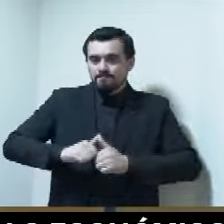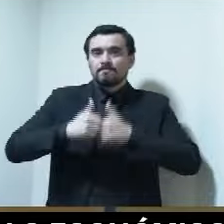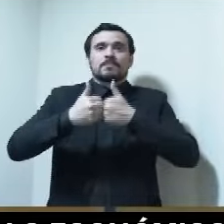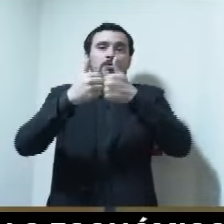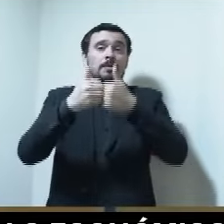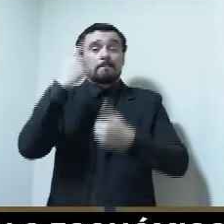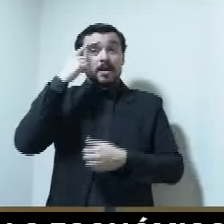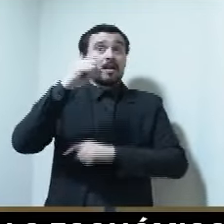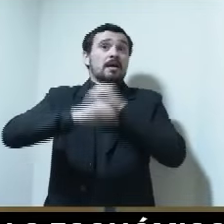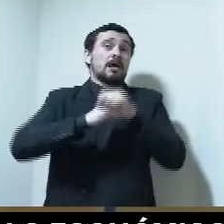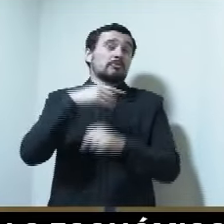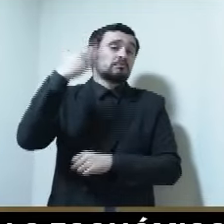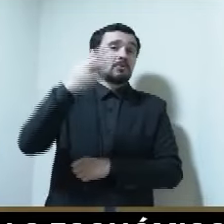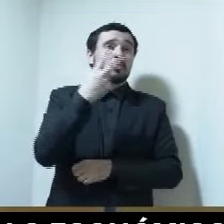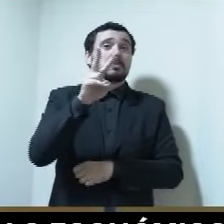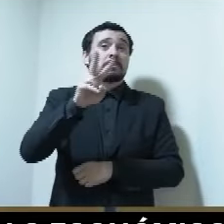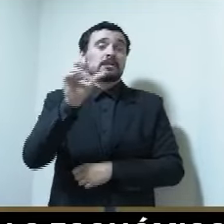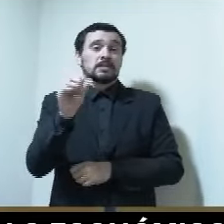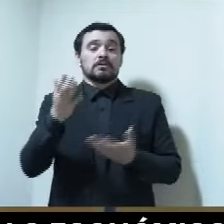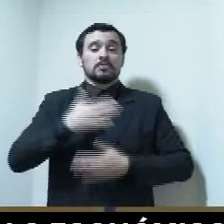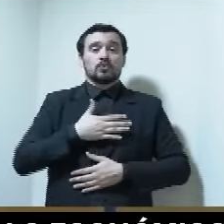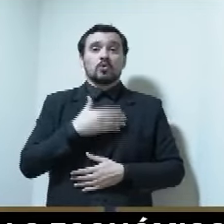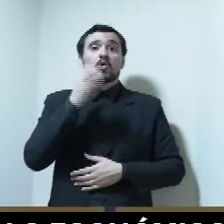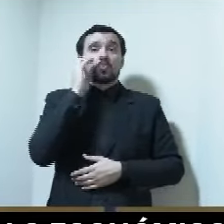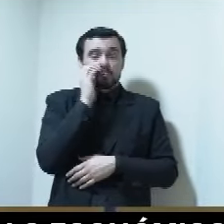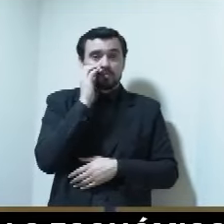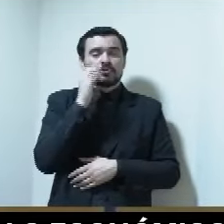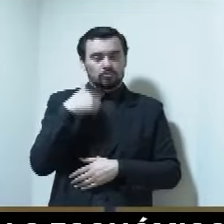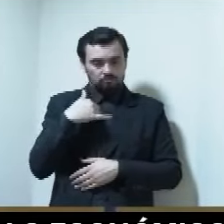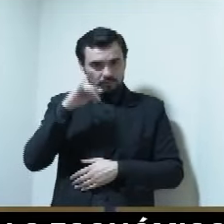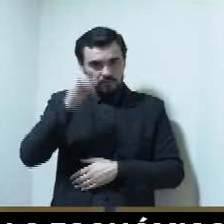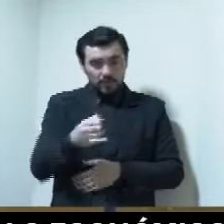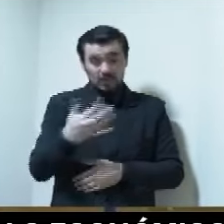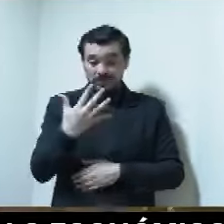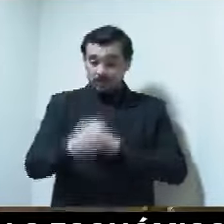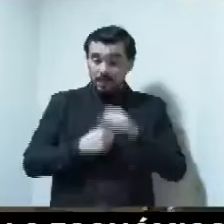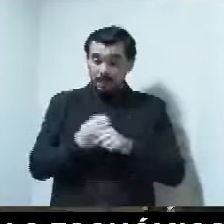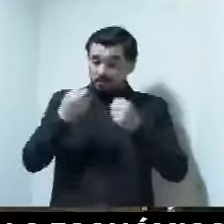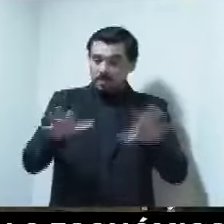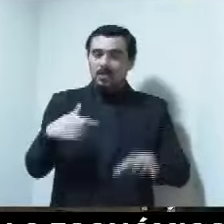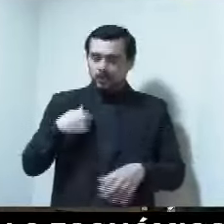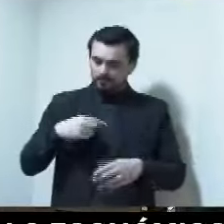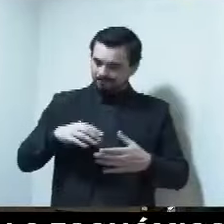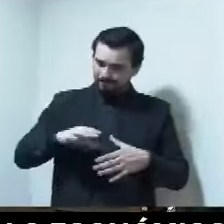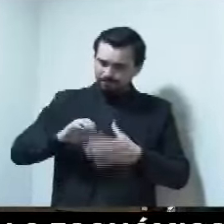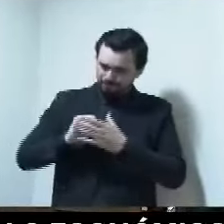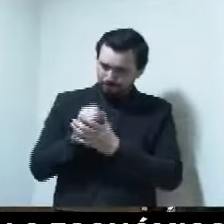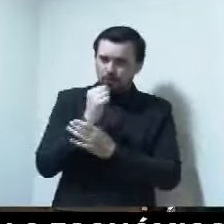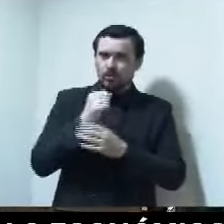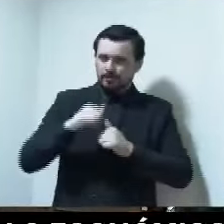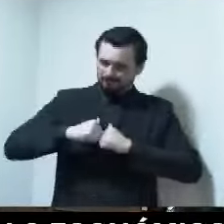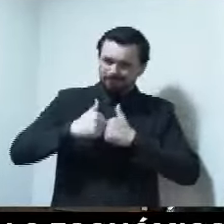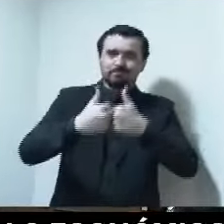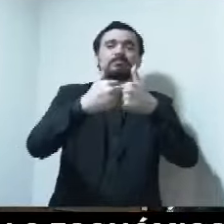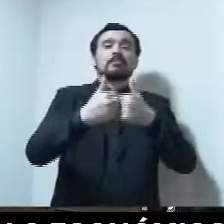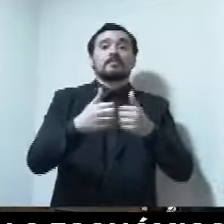el año 2026. Me comprometo a recuperar rápido estos 5 años perdidos. La inflación ha mostrado